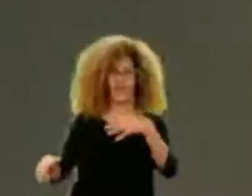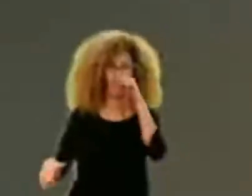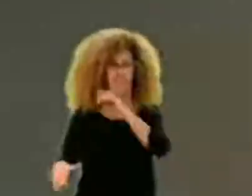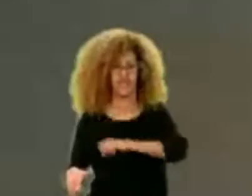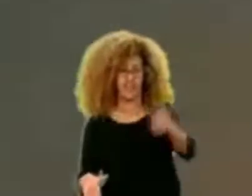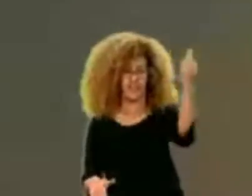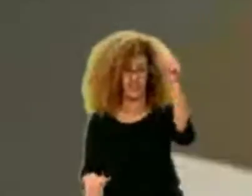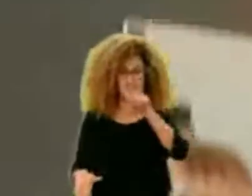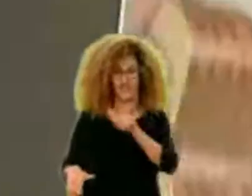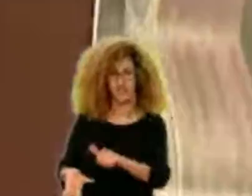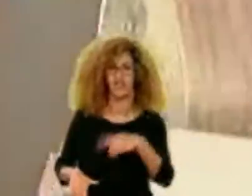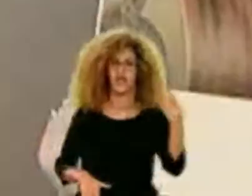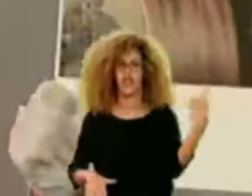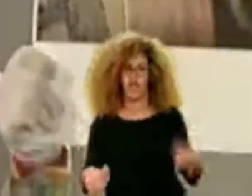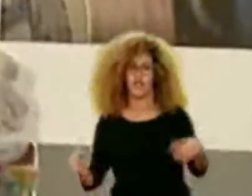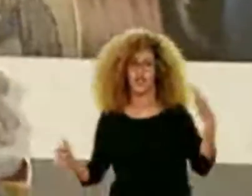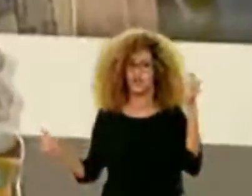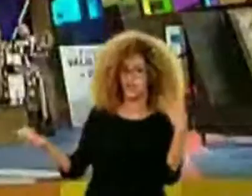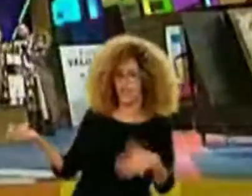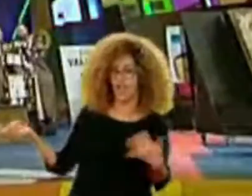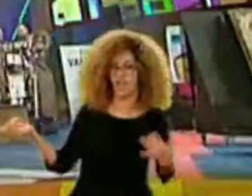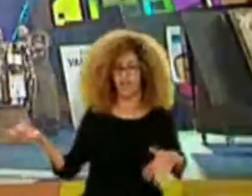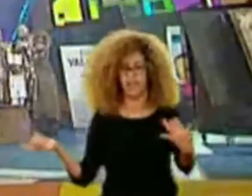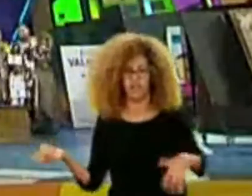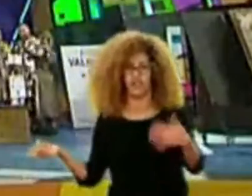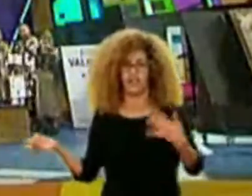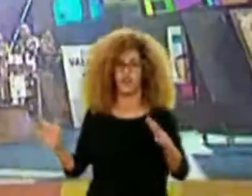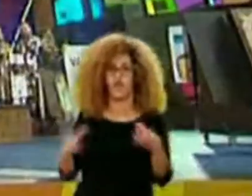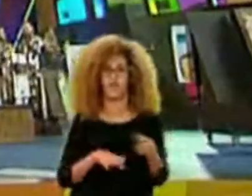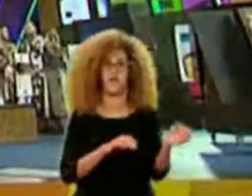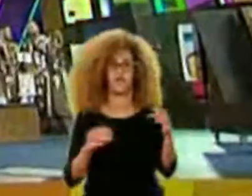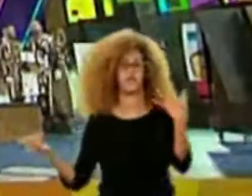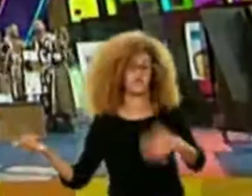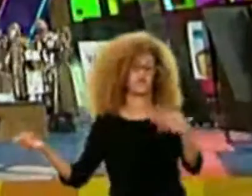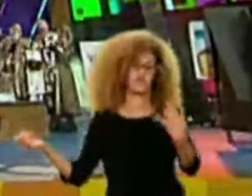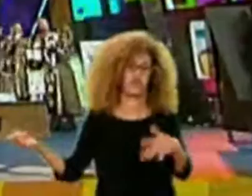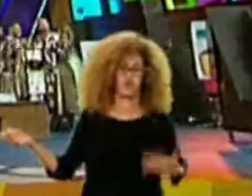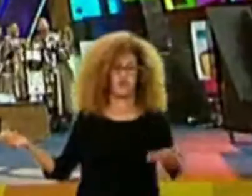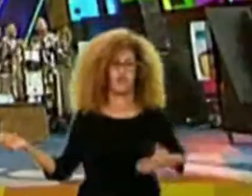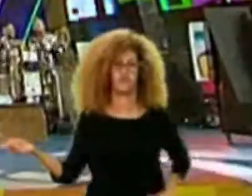Rosana, los confiones que son.